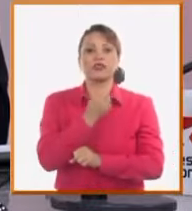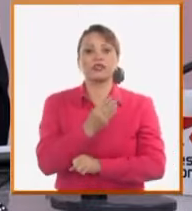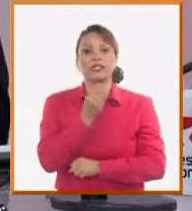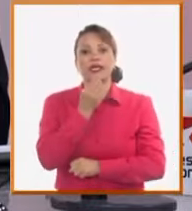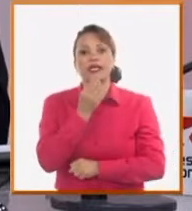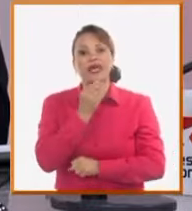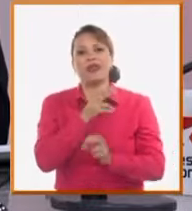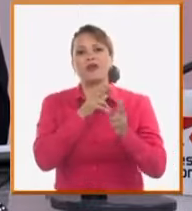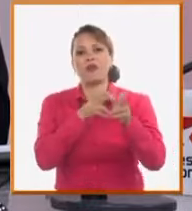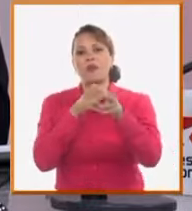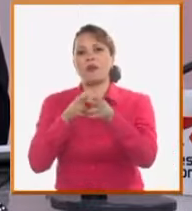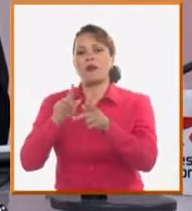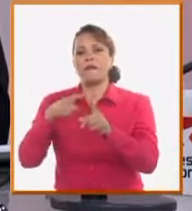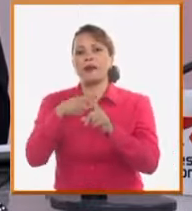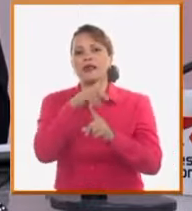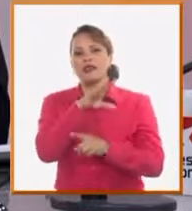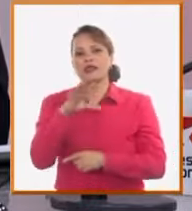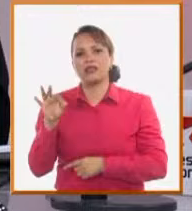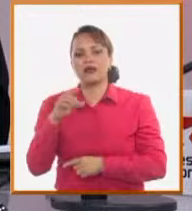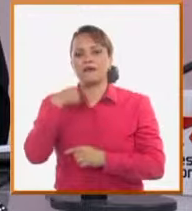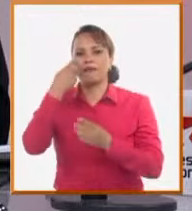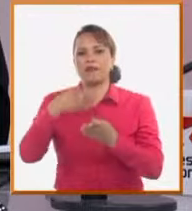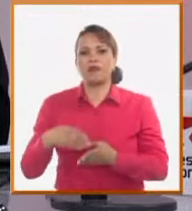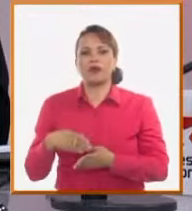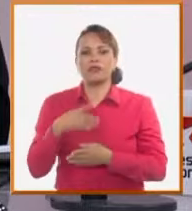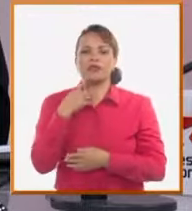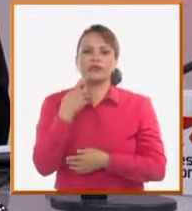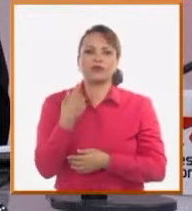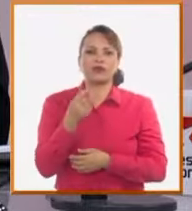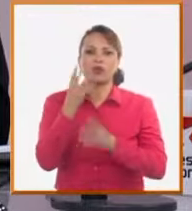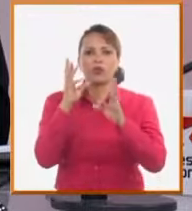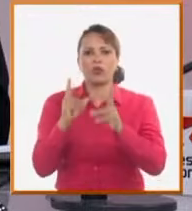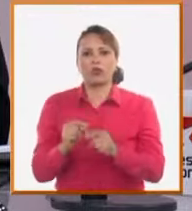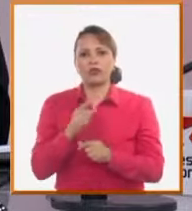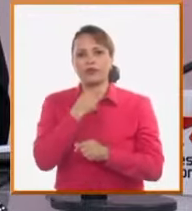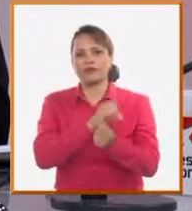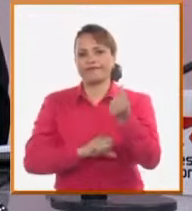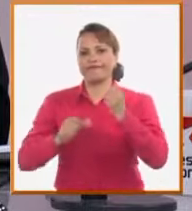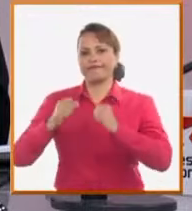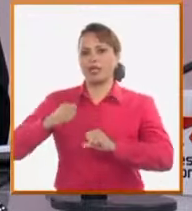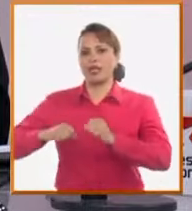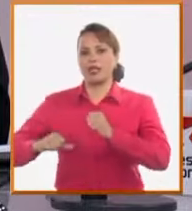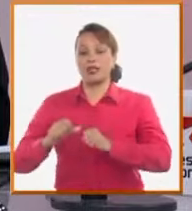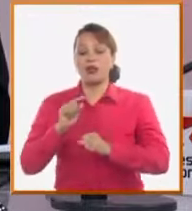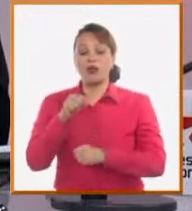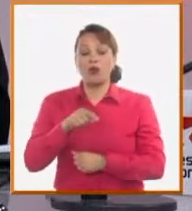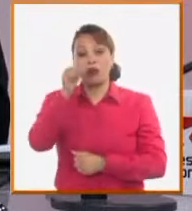más de 700 heridos, con una nueva masacre del gobierno israelí. Por eso